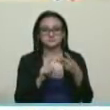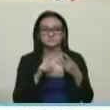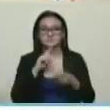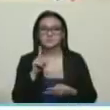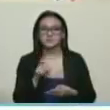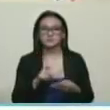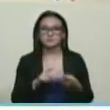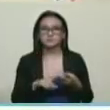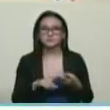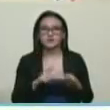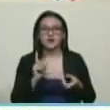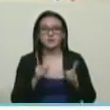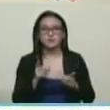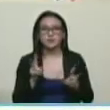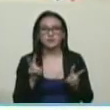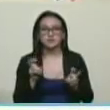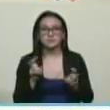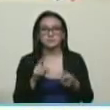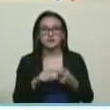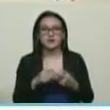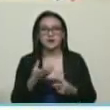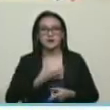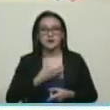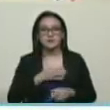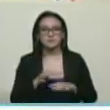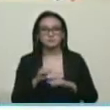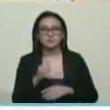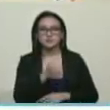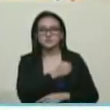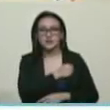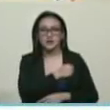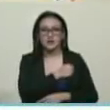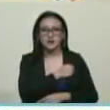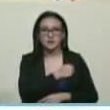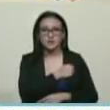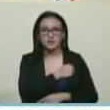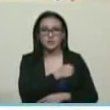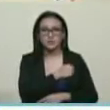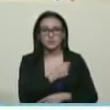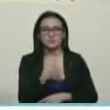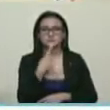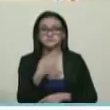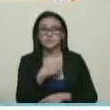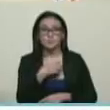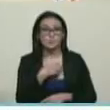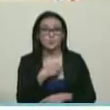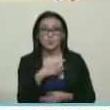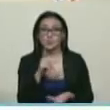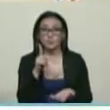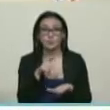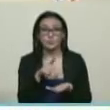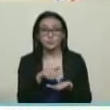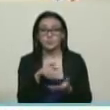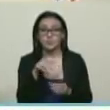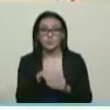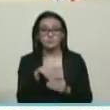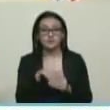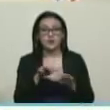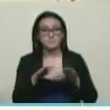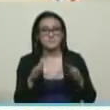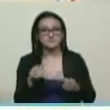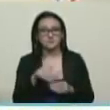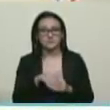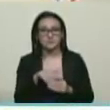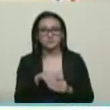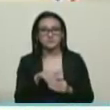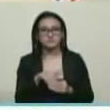con respecto a algunos casos, entre ellos el del alcalde del municipio de Chacao, Gustavo Duque, quien señala que no pudo votar el día de hoy porque en la mesa de